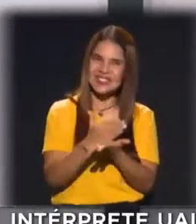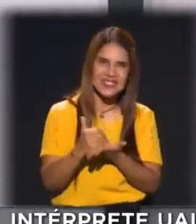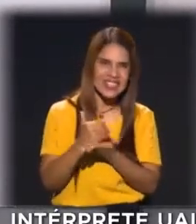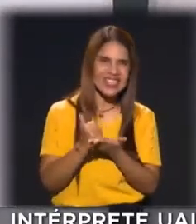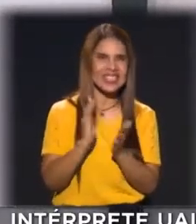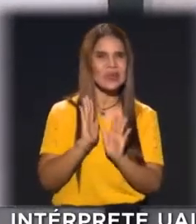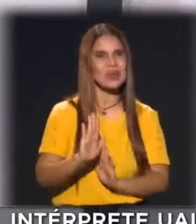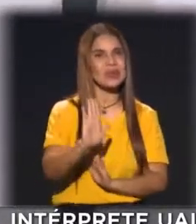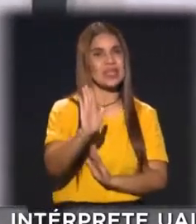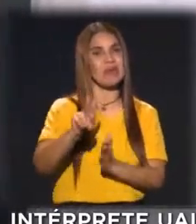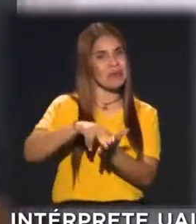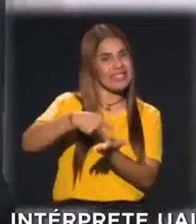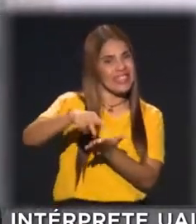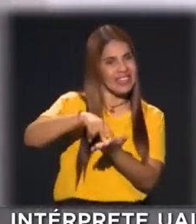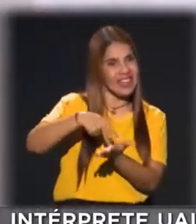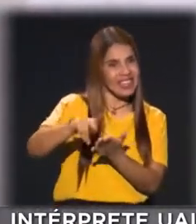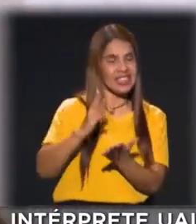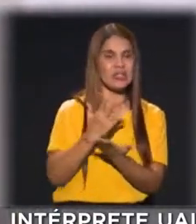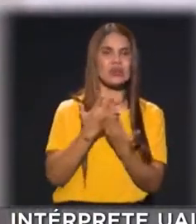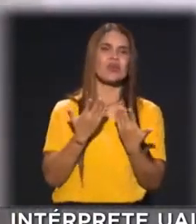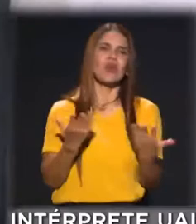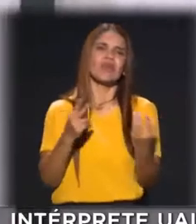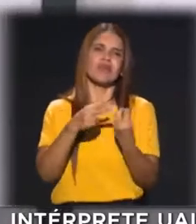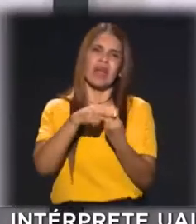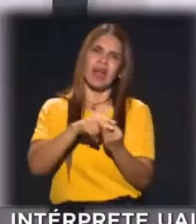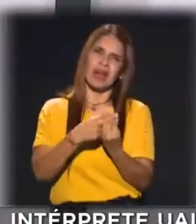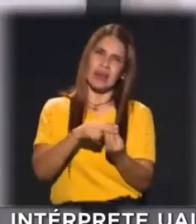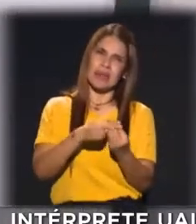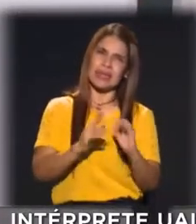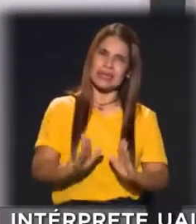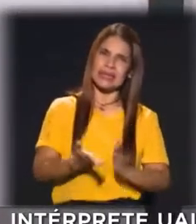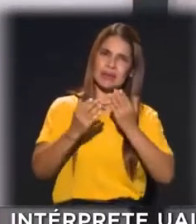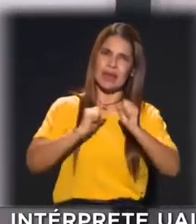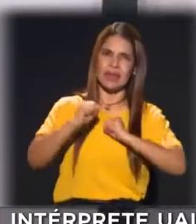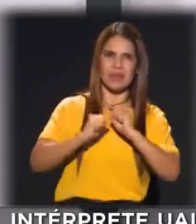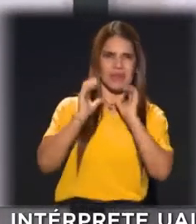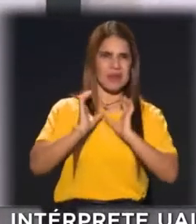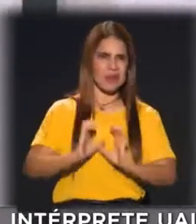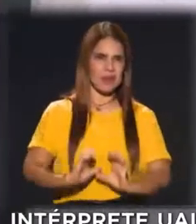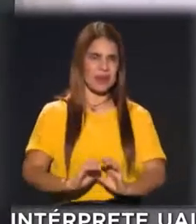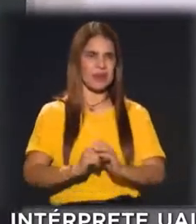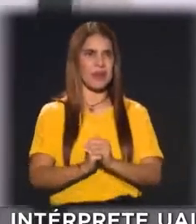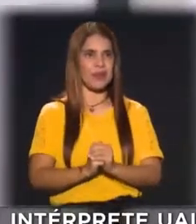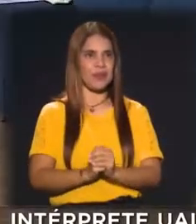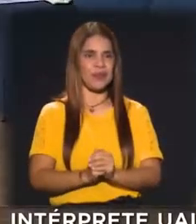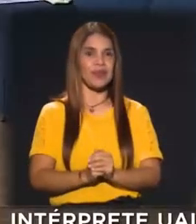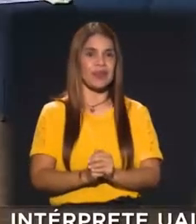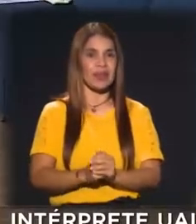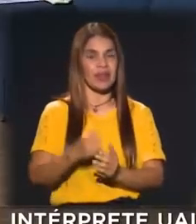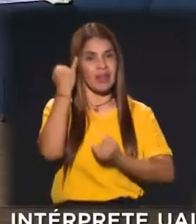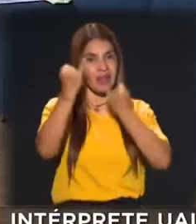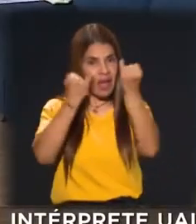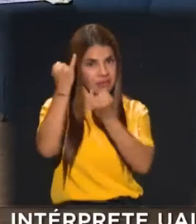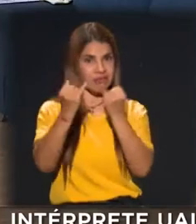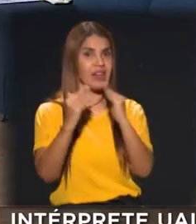ustedes. Así es, vamos a bailar. Son herramientas para promover la actividad física. Y vea. Y que se pueden hacer en